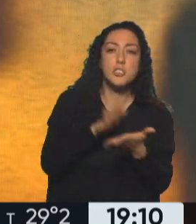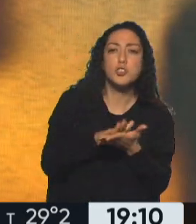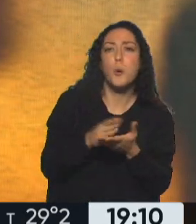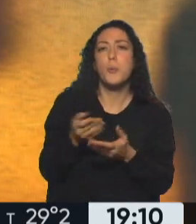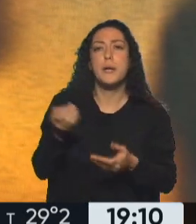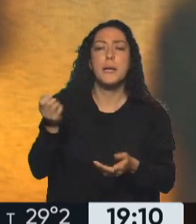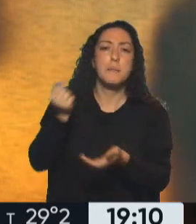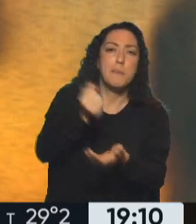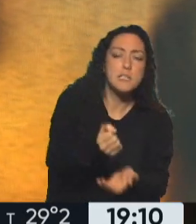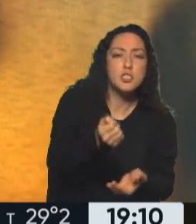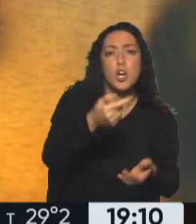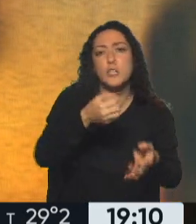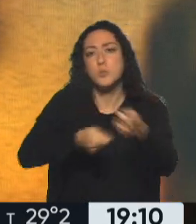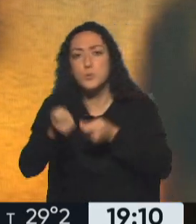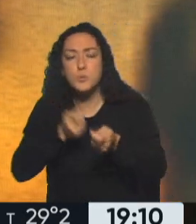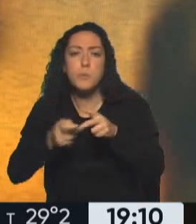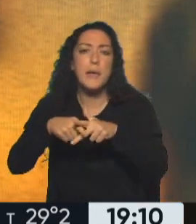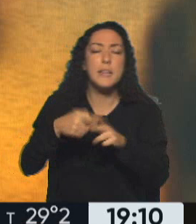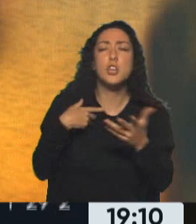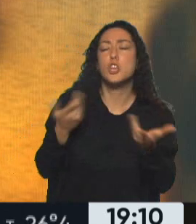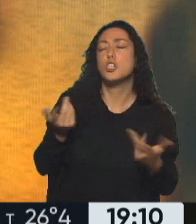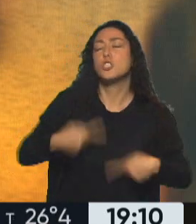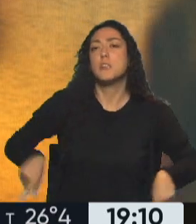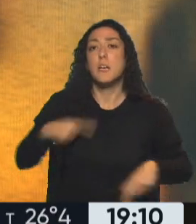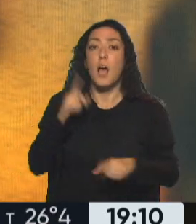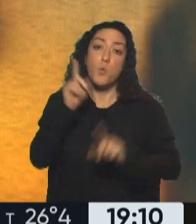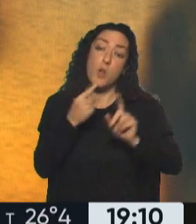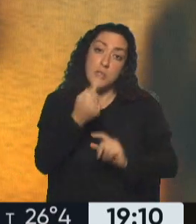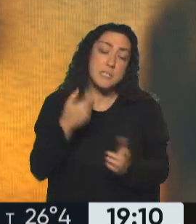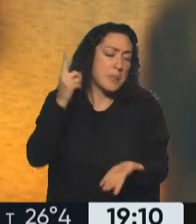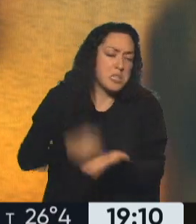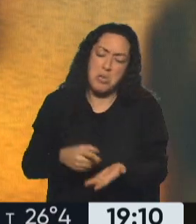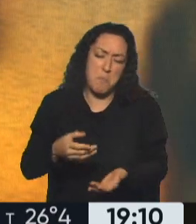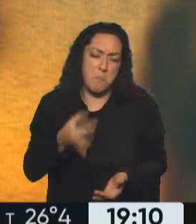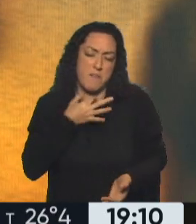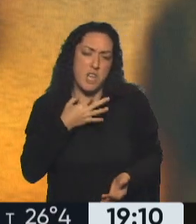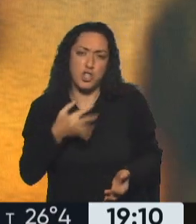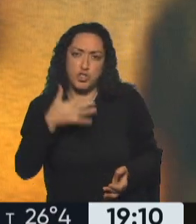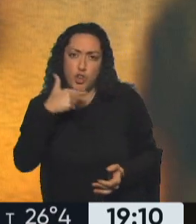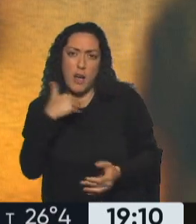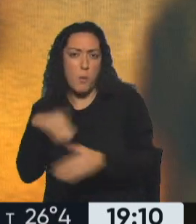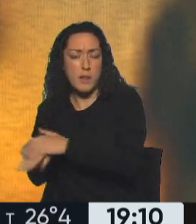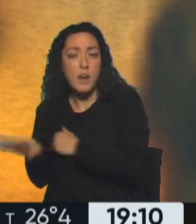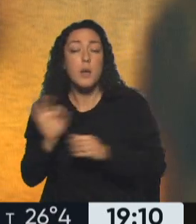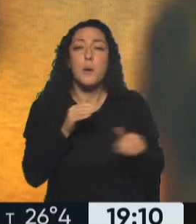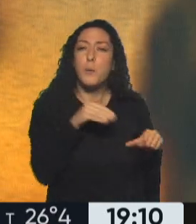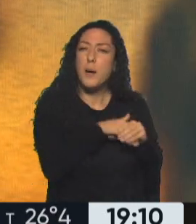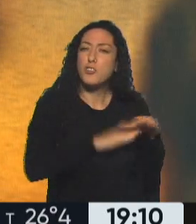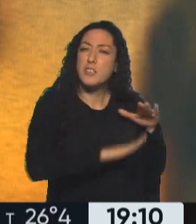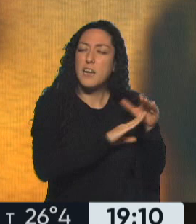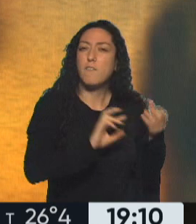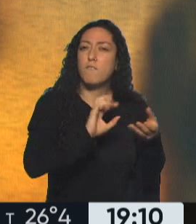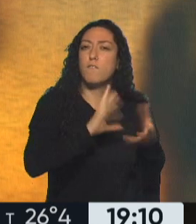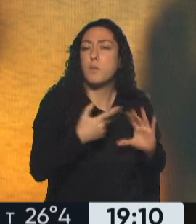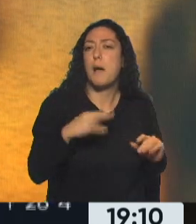inversión o la soja, prefiero quedarme con la soja. Hay quienes te dicen, el elemento más atractivo de lo que propone el Banco Central es poder dolarizarme, aunque